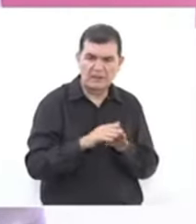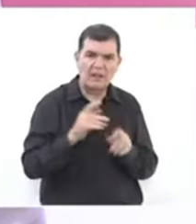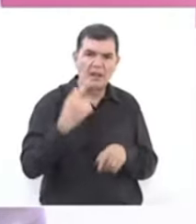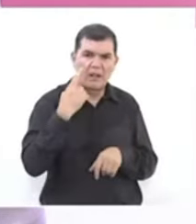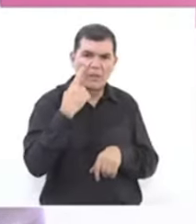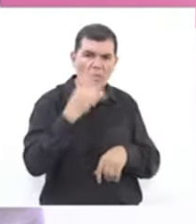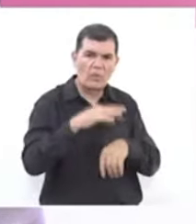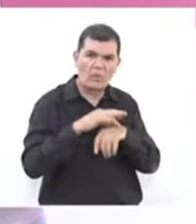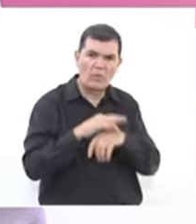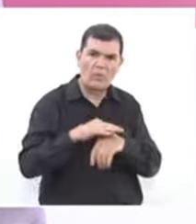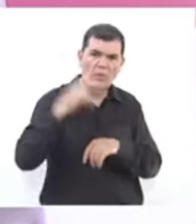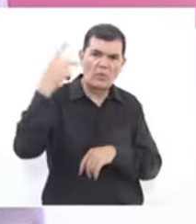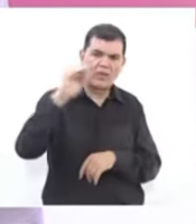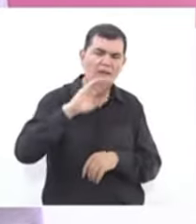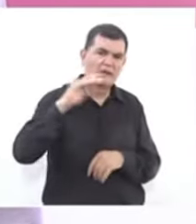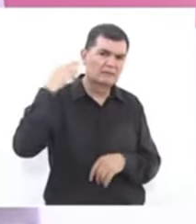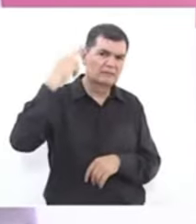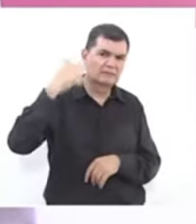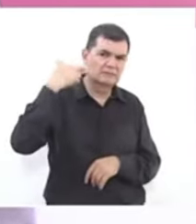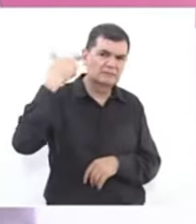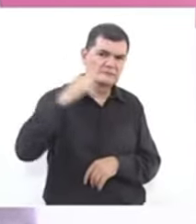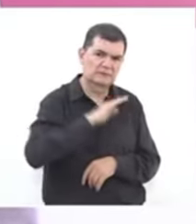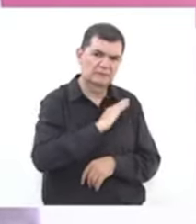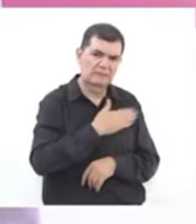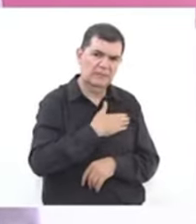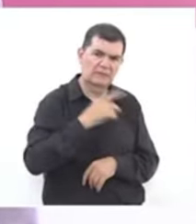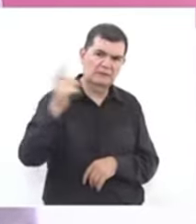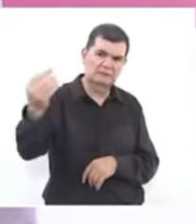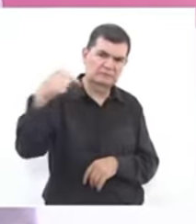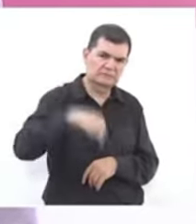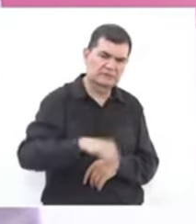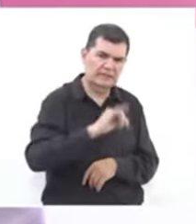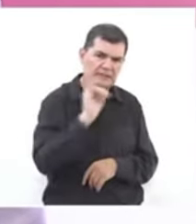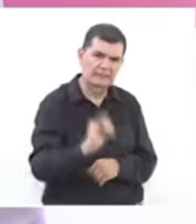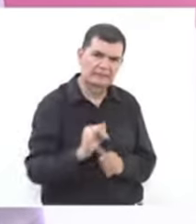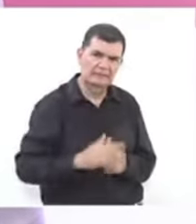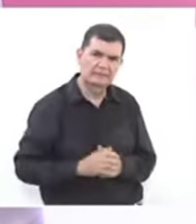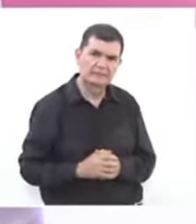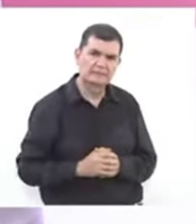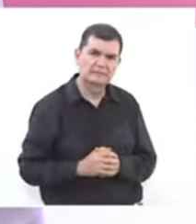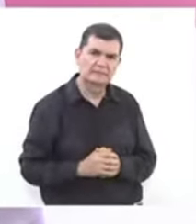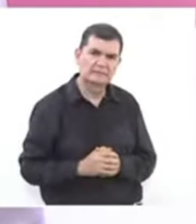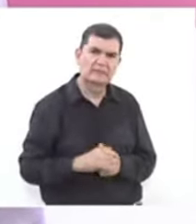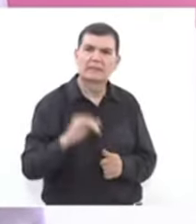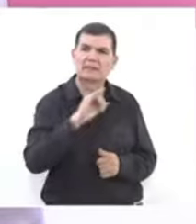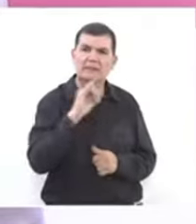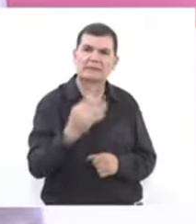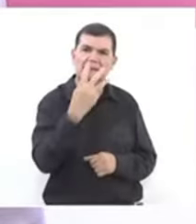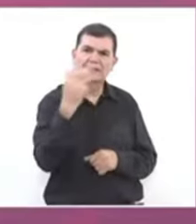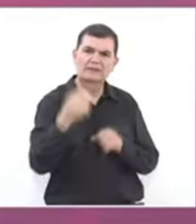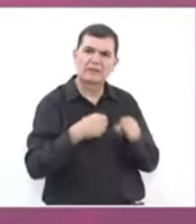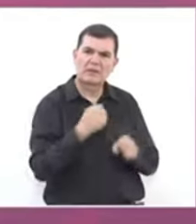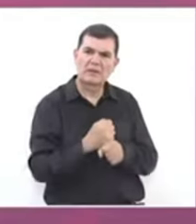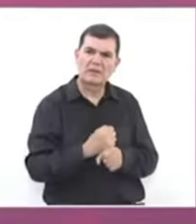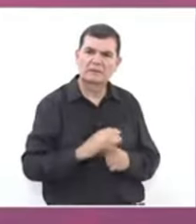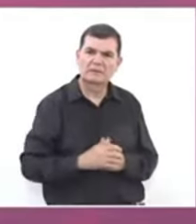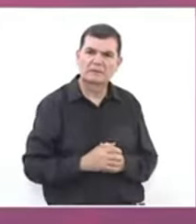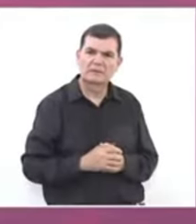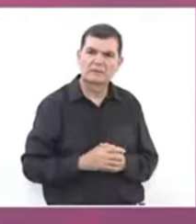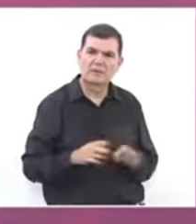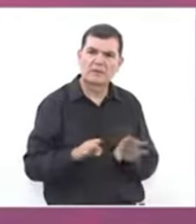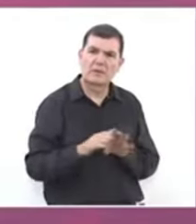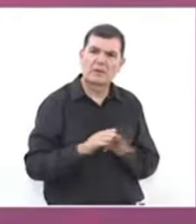corona, la monarquía española. Nunca en 300 años. Puros